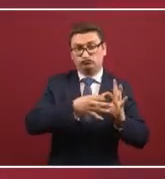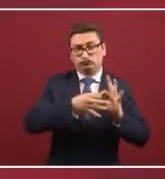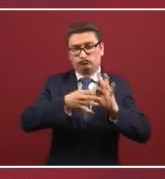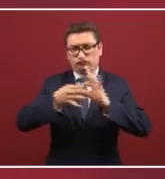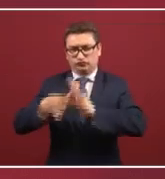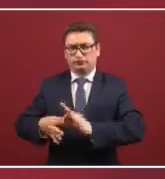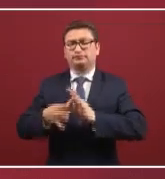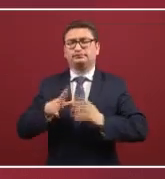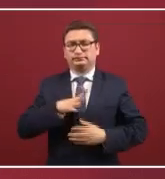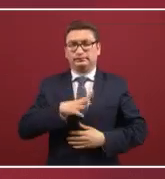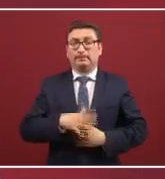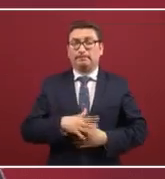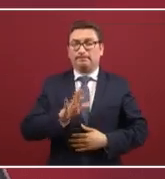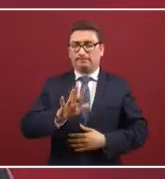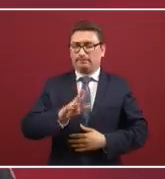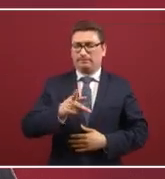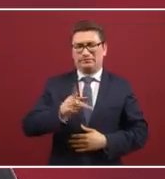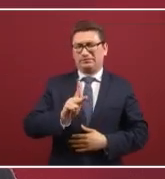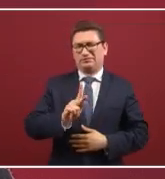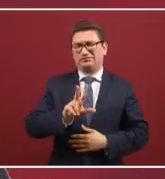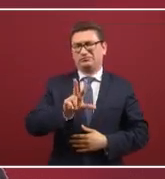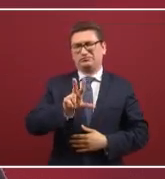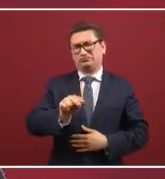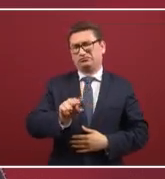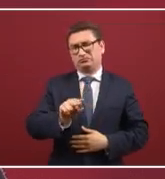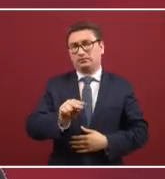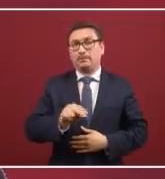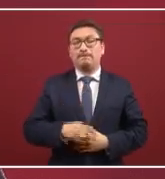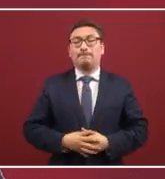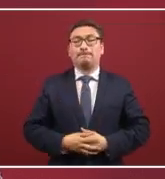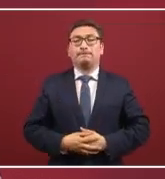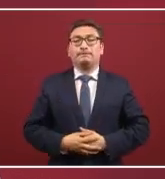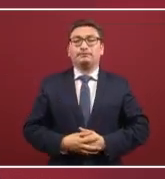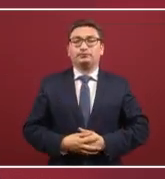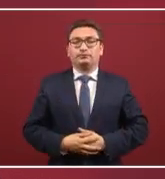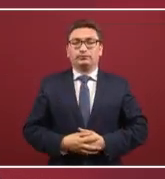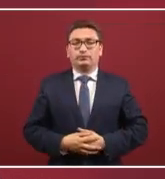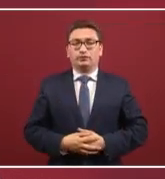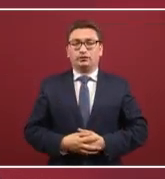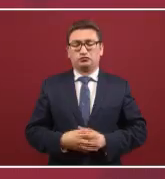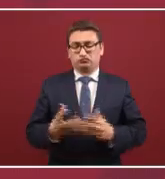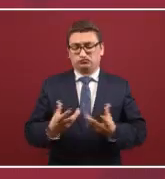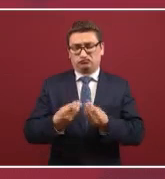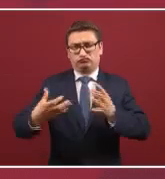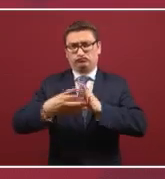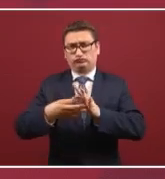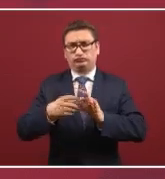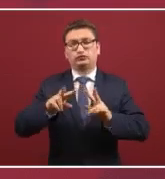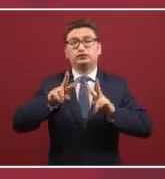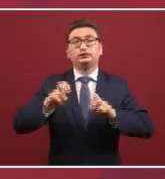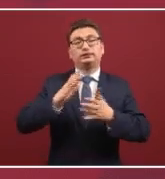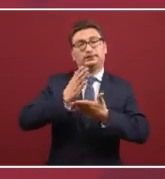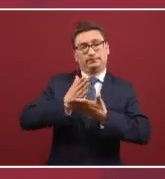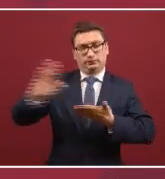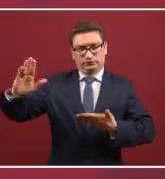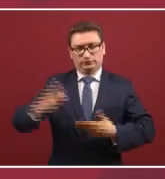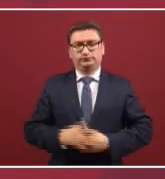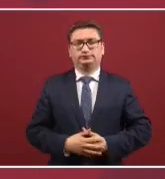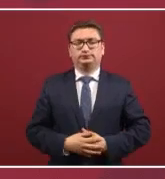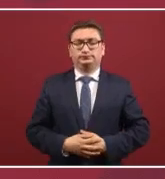relación, pero no es vinculatorio, es otro asunto. Por eso